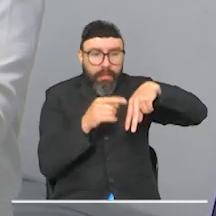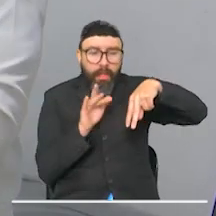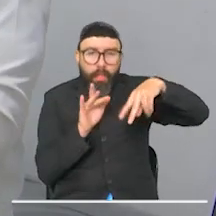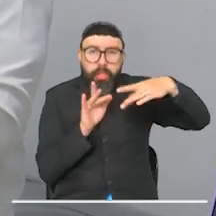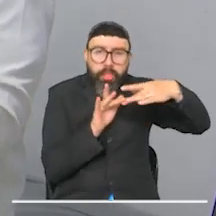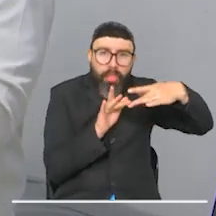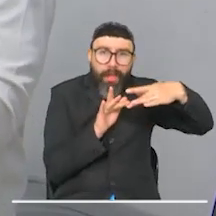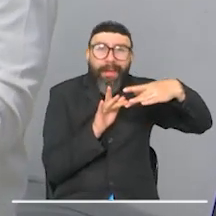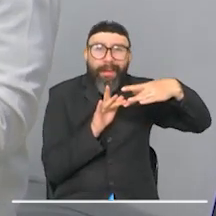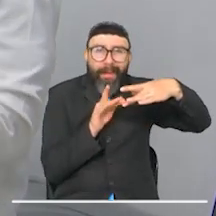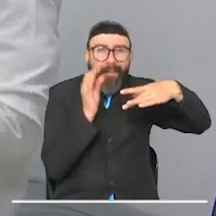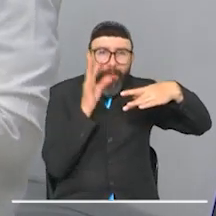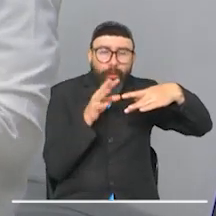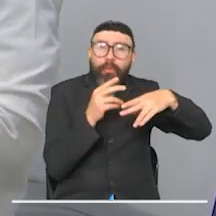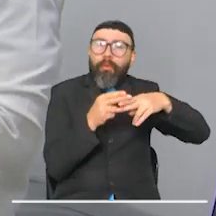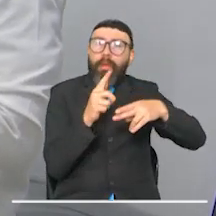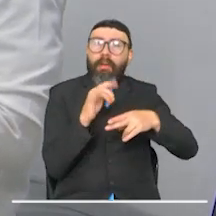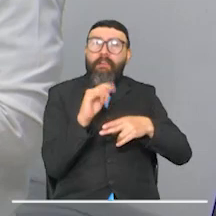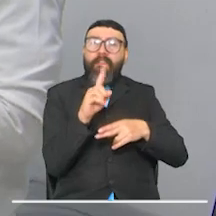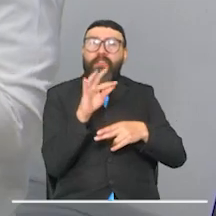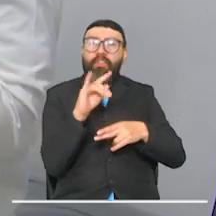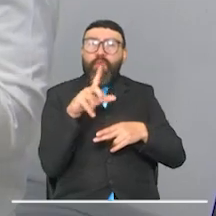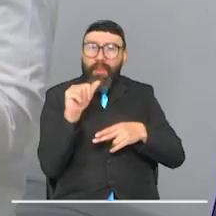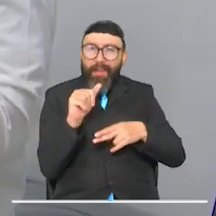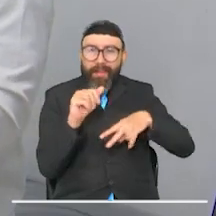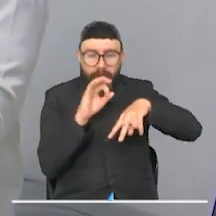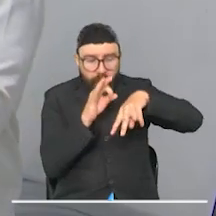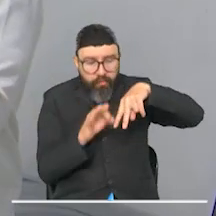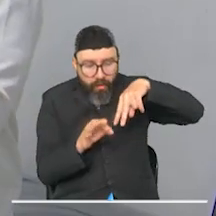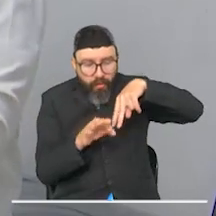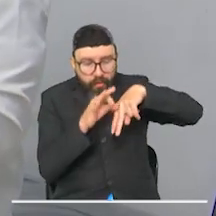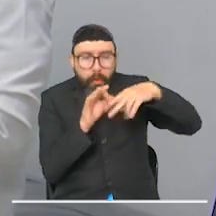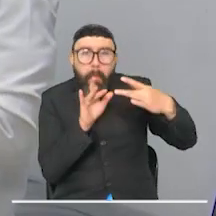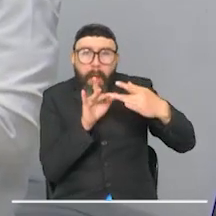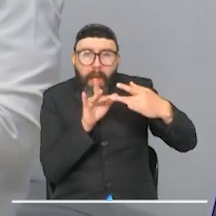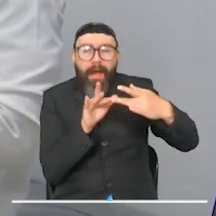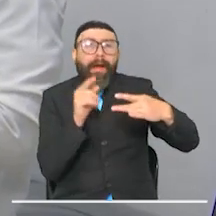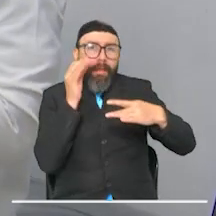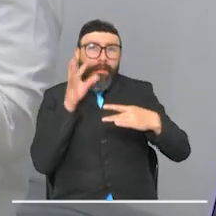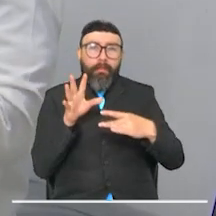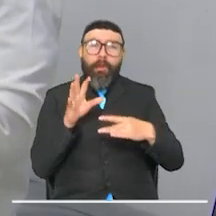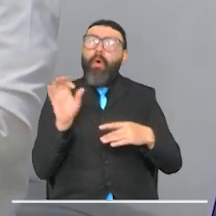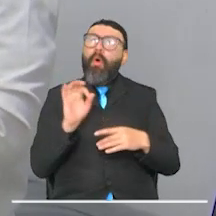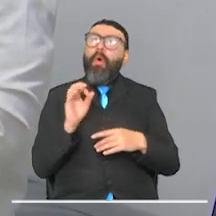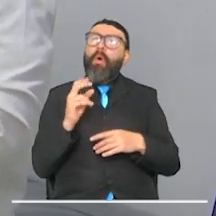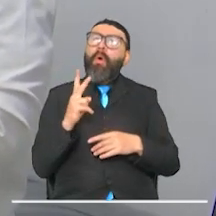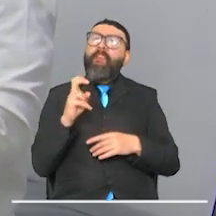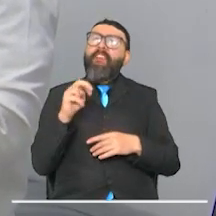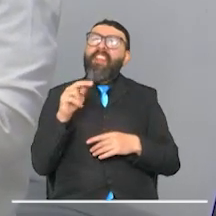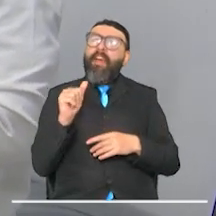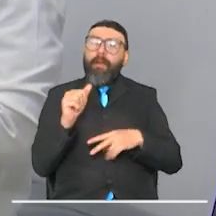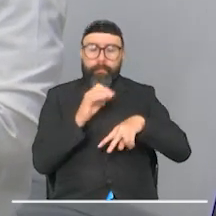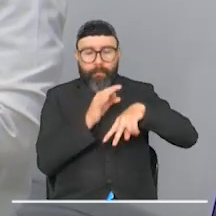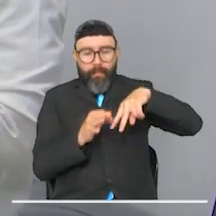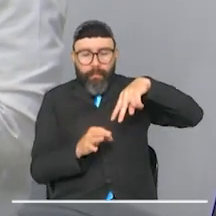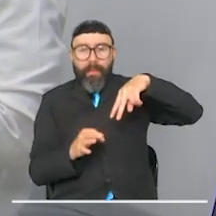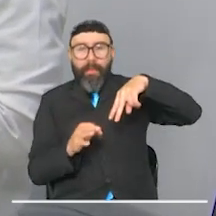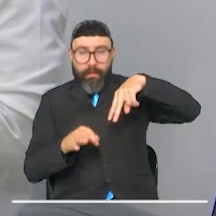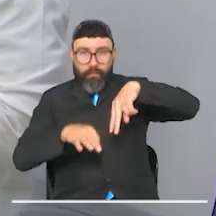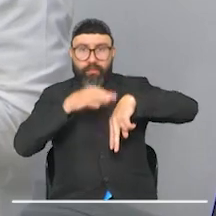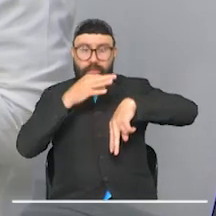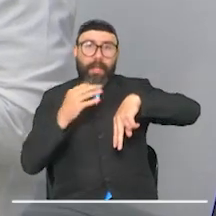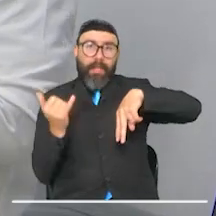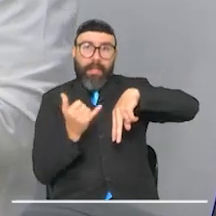groso modo más o menos es eso lo que estudiamos en el caso en el caso de las venas en el caso de las arterias podemos ver